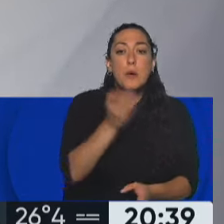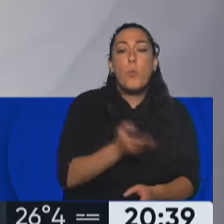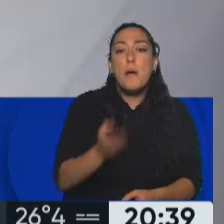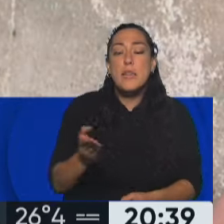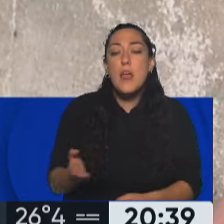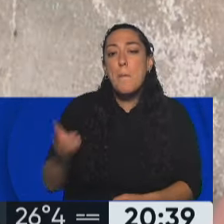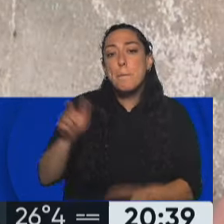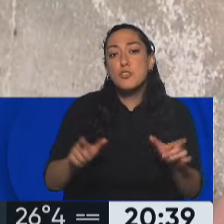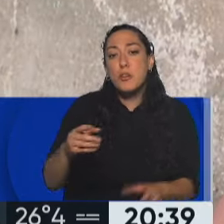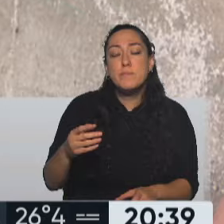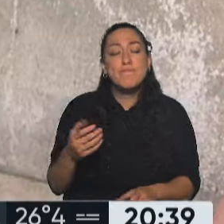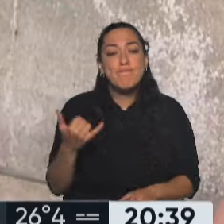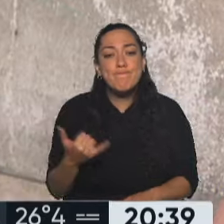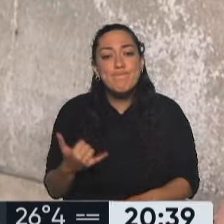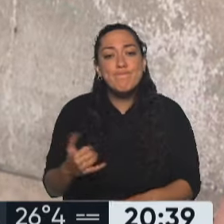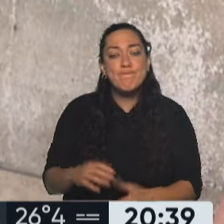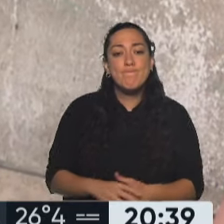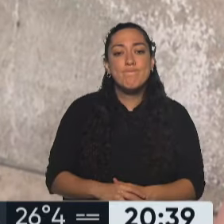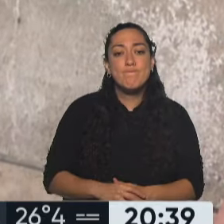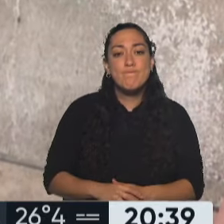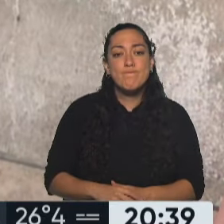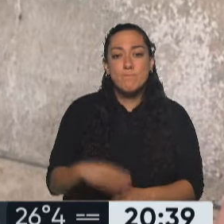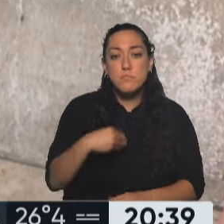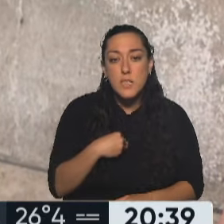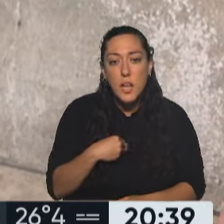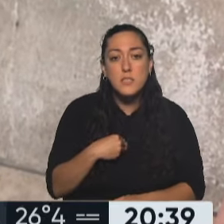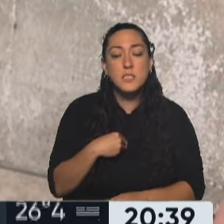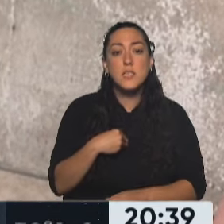gente. Que hay humanidad. Todavía hay esperanza de